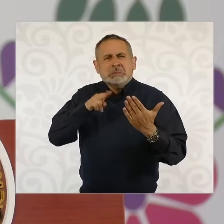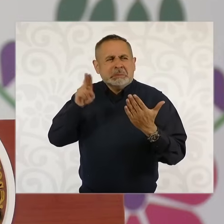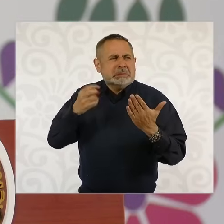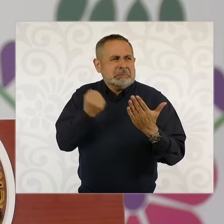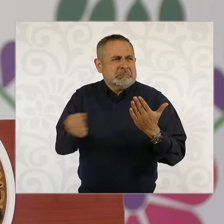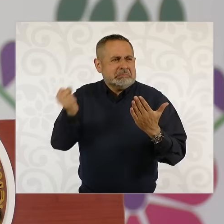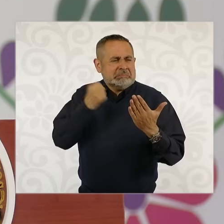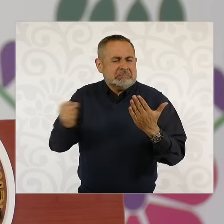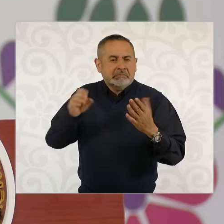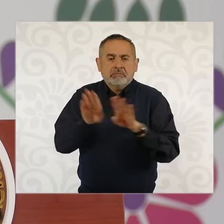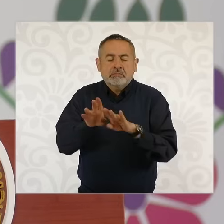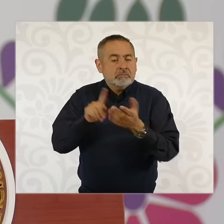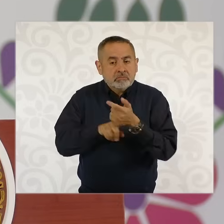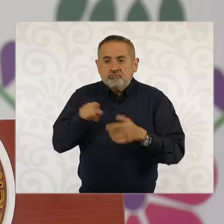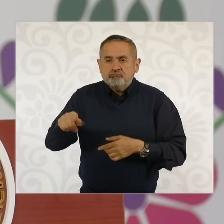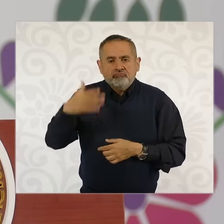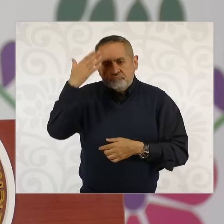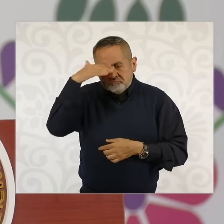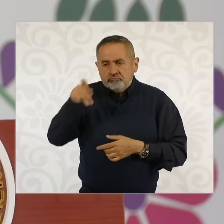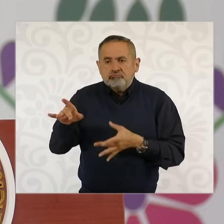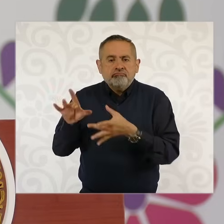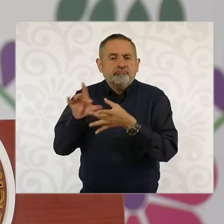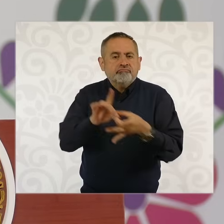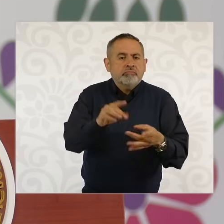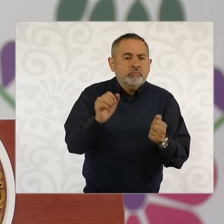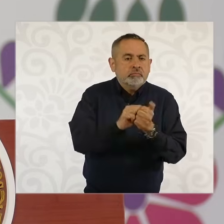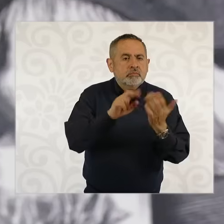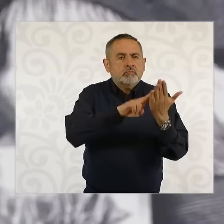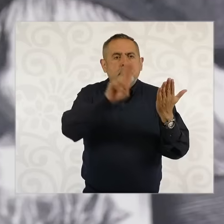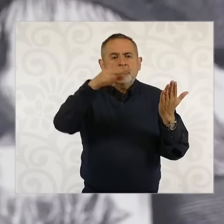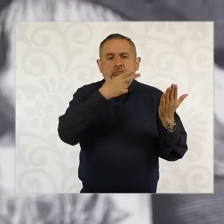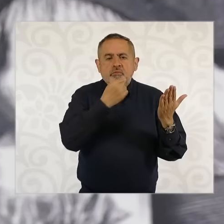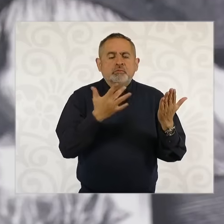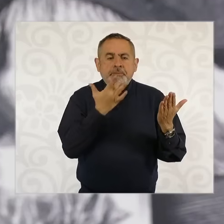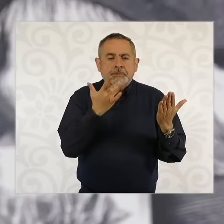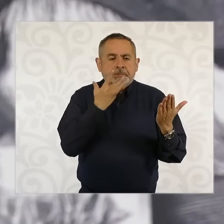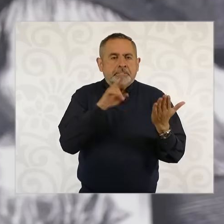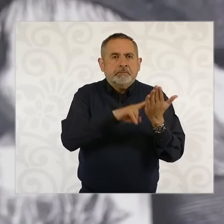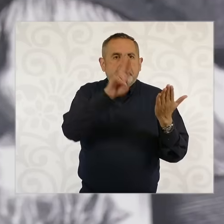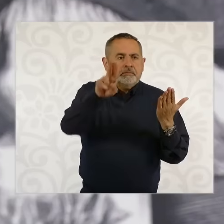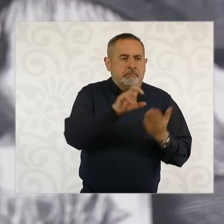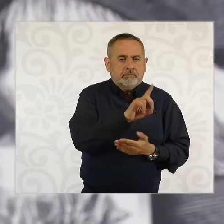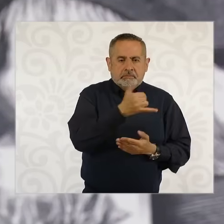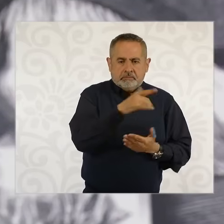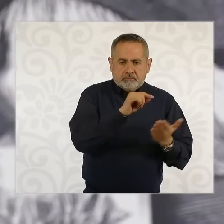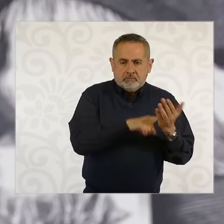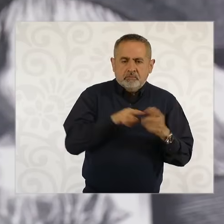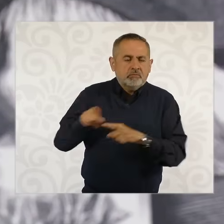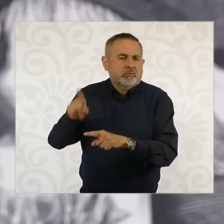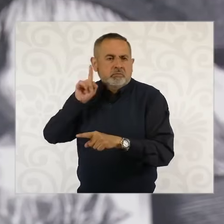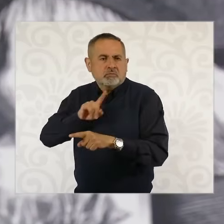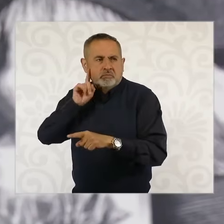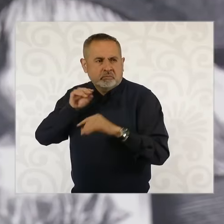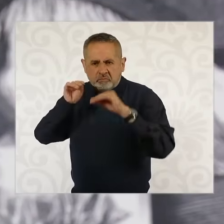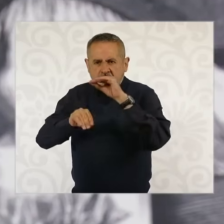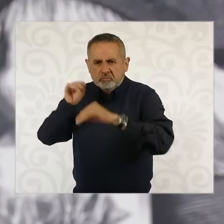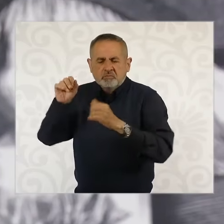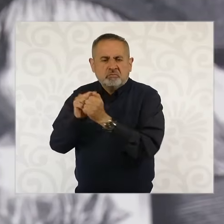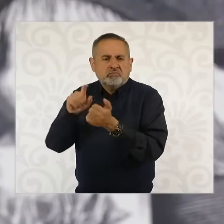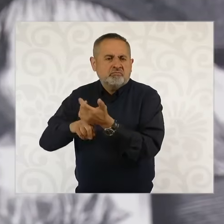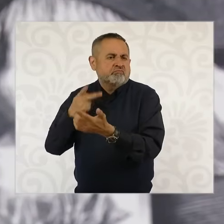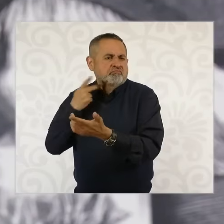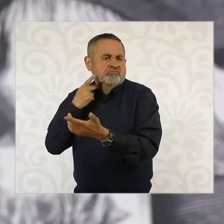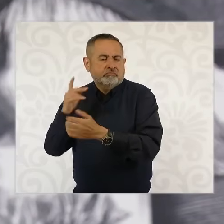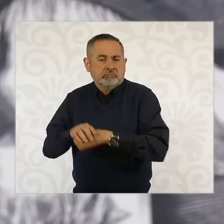la mercancía y de su vínculo con Diego Rivera, ella fue la de una artista política. Asimisma, se